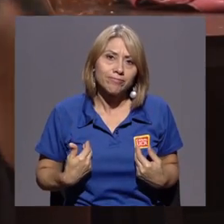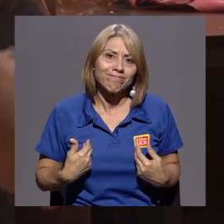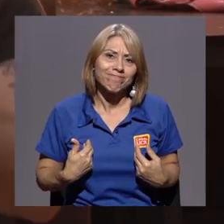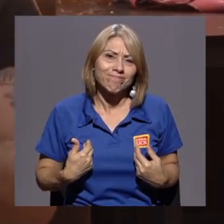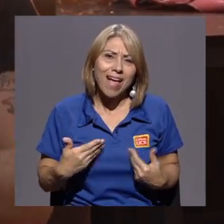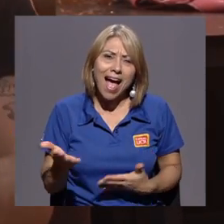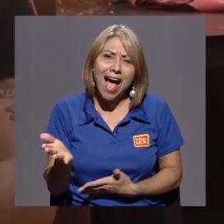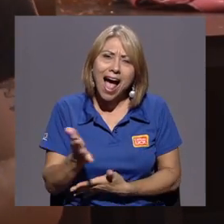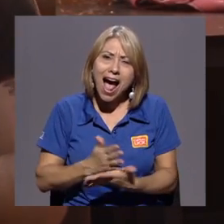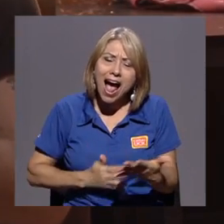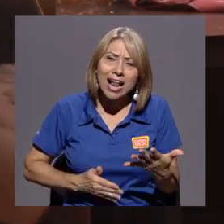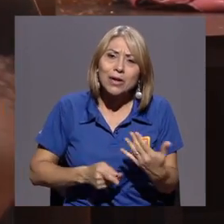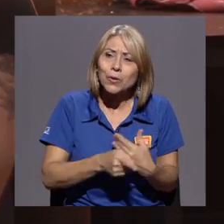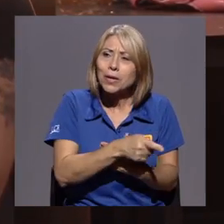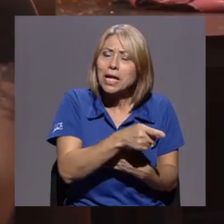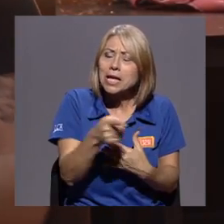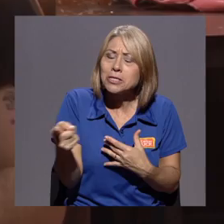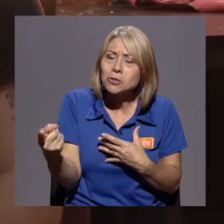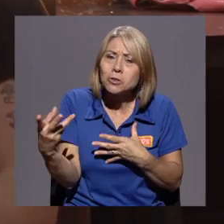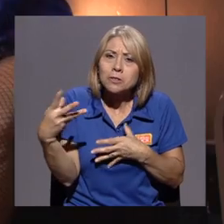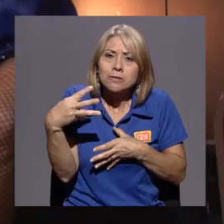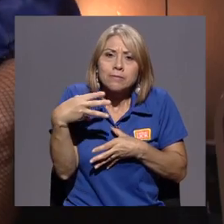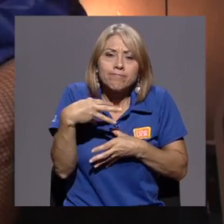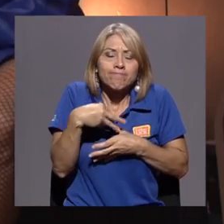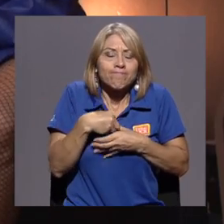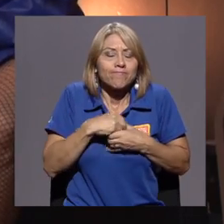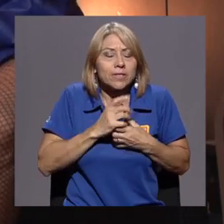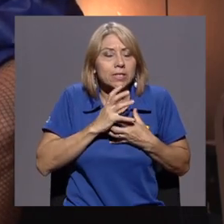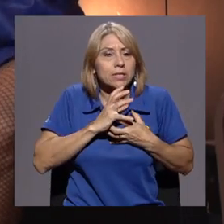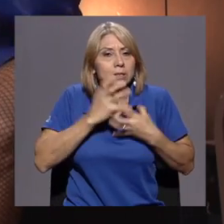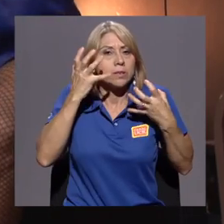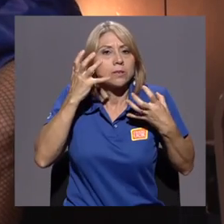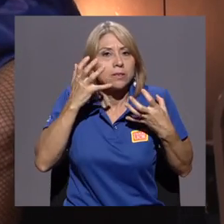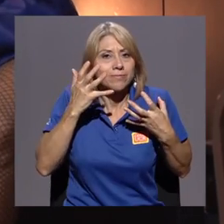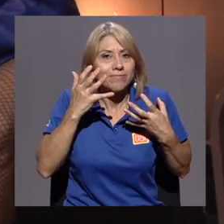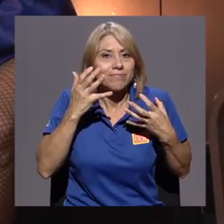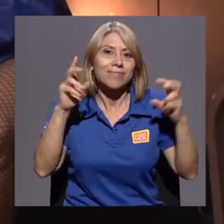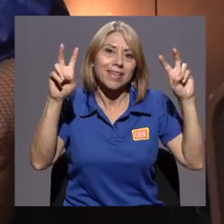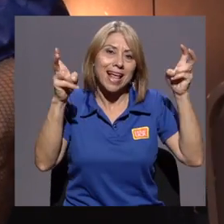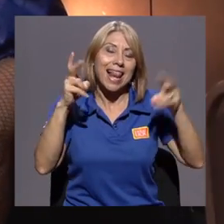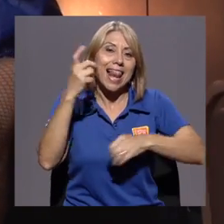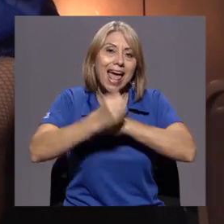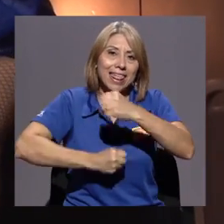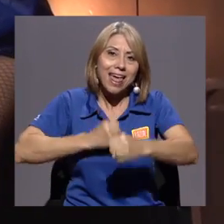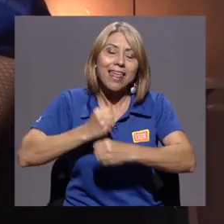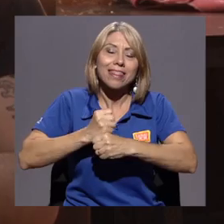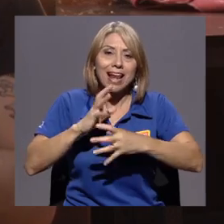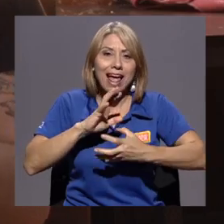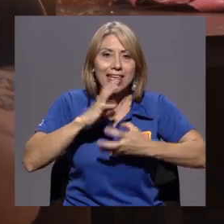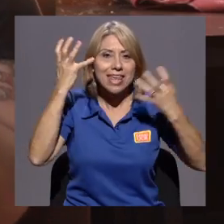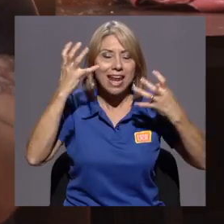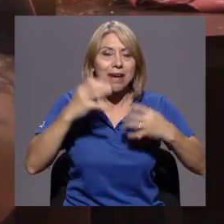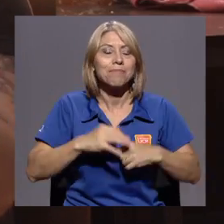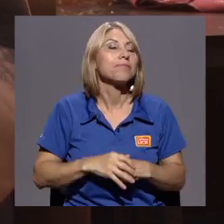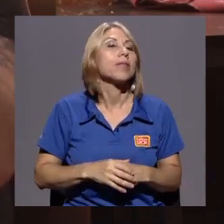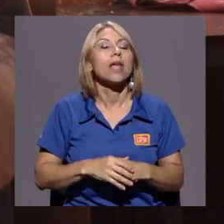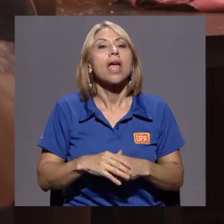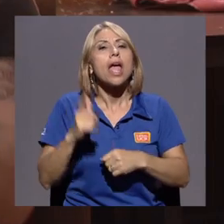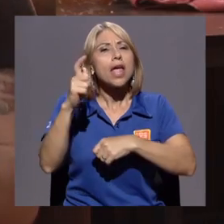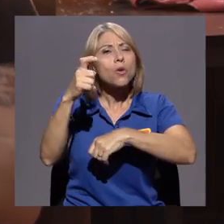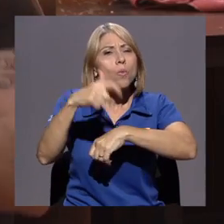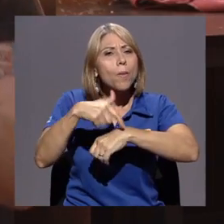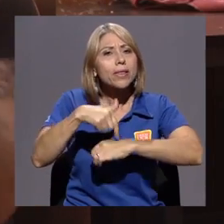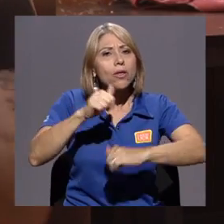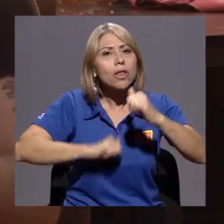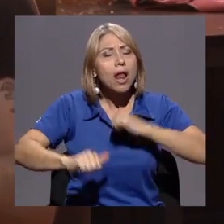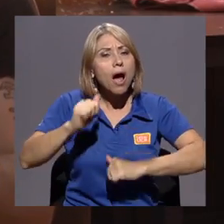que los empieza a cargar de ira, ¿verdad? La edad de la ira. Y en un momento determinado